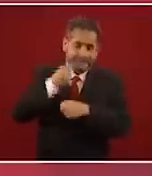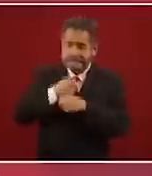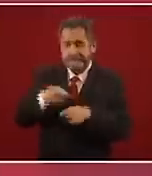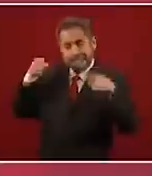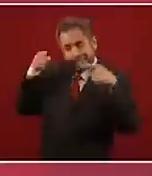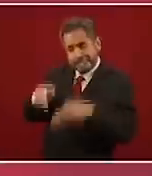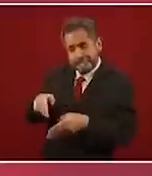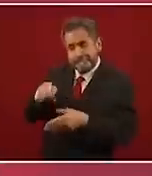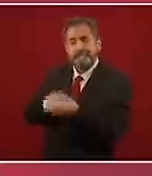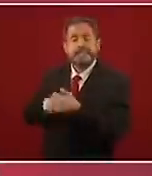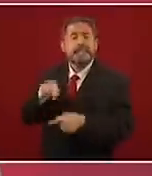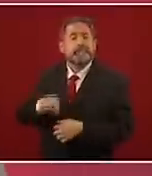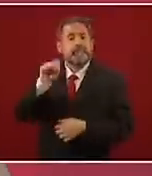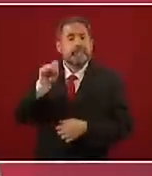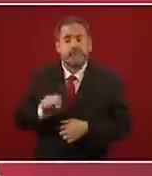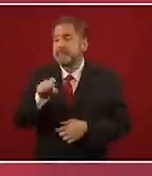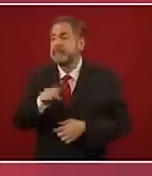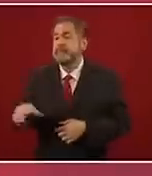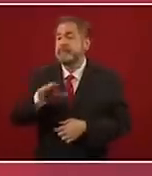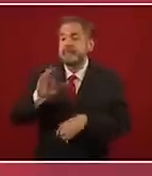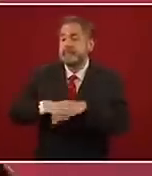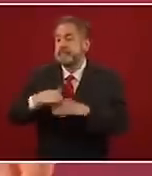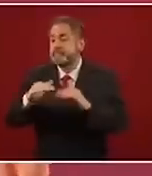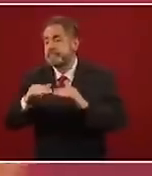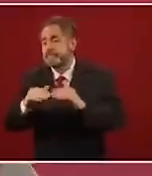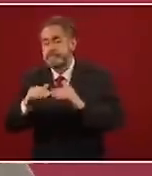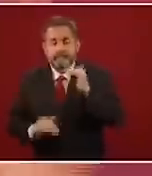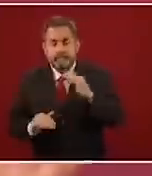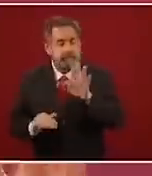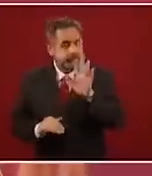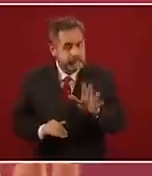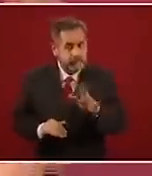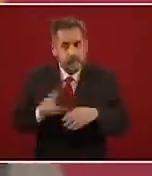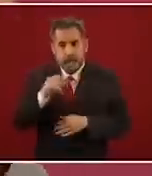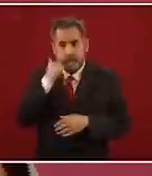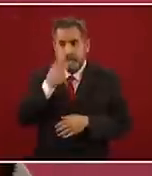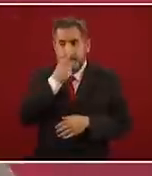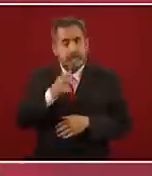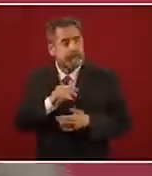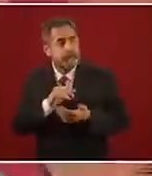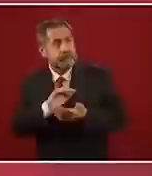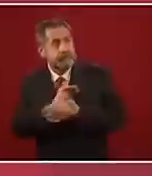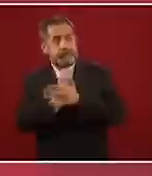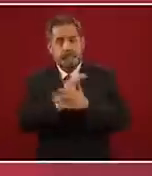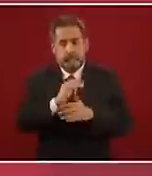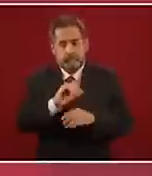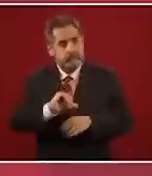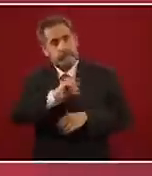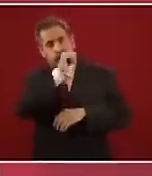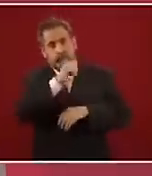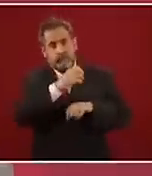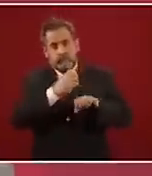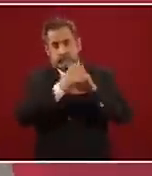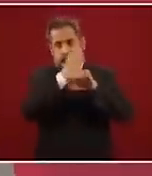estados desfavorecidos, que están mayormente en el sur. Que quede claro, esto no quiere decir discriminación a los distintos estados